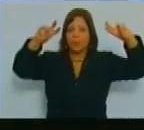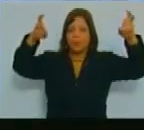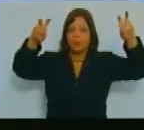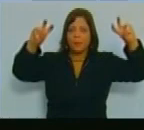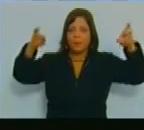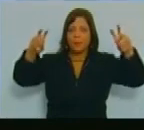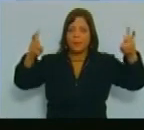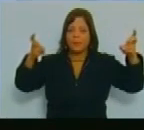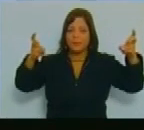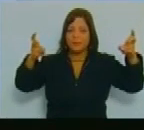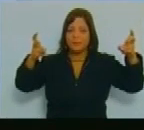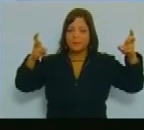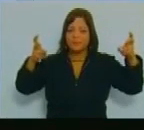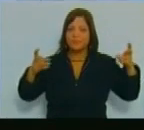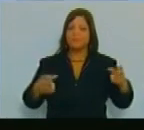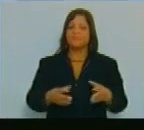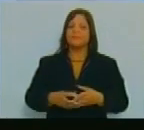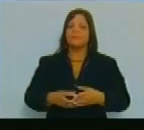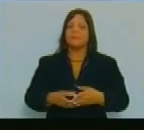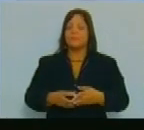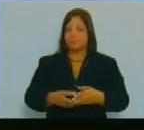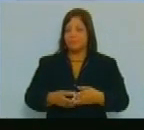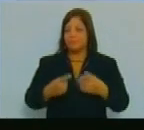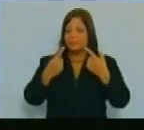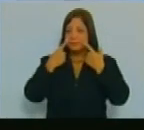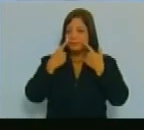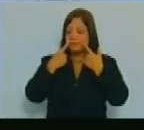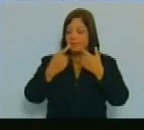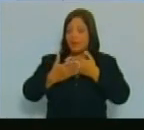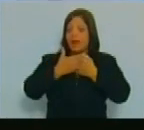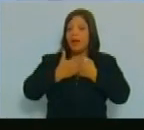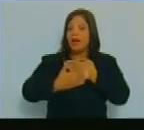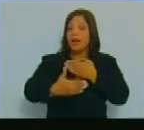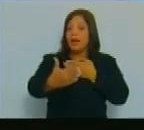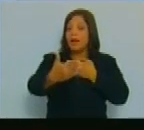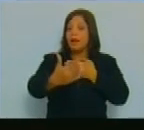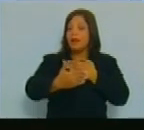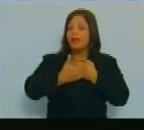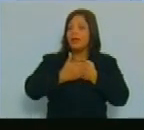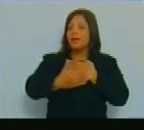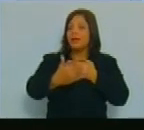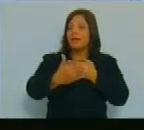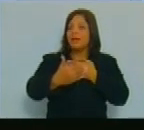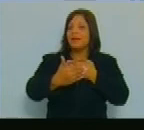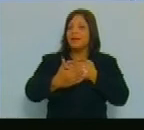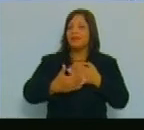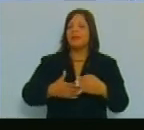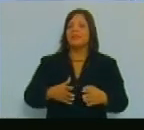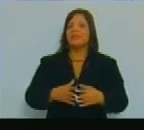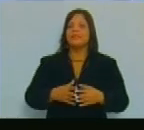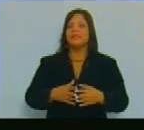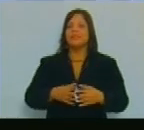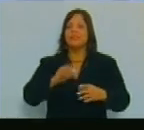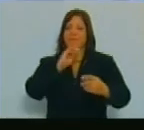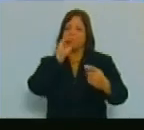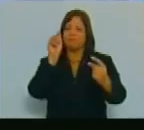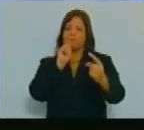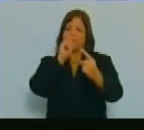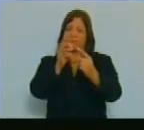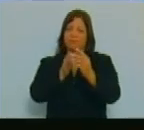o vertientes para llevar a cabo una orientación